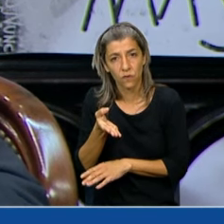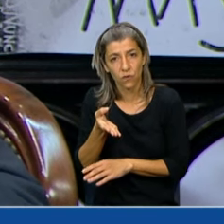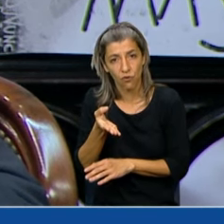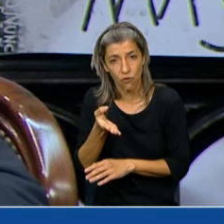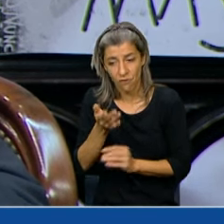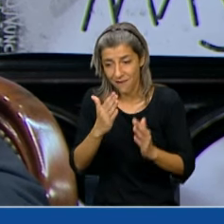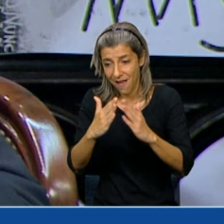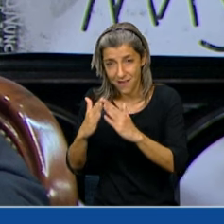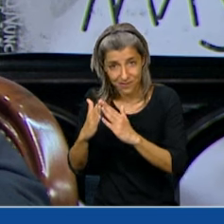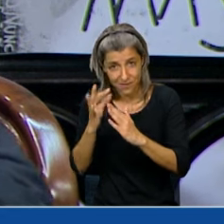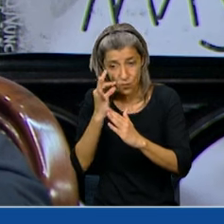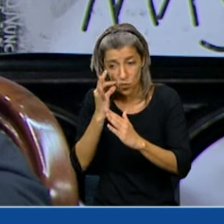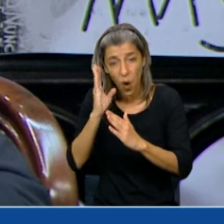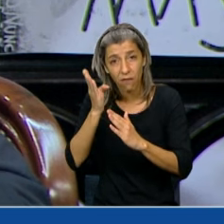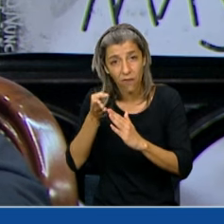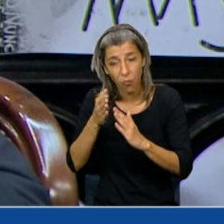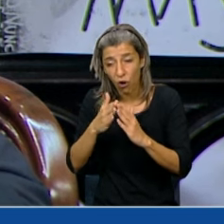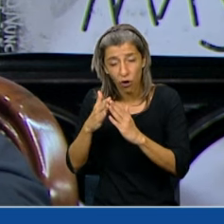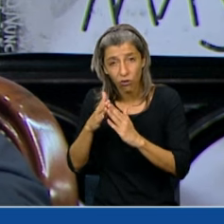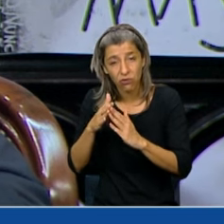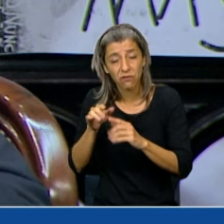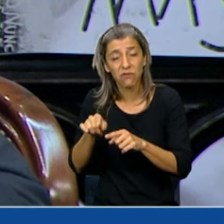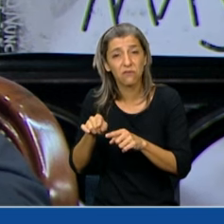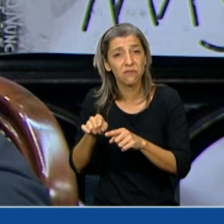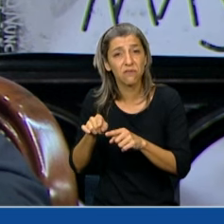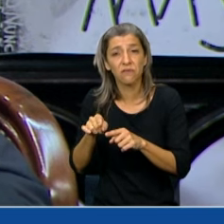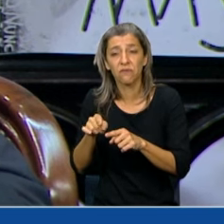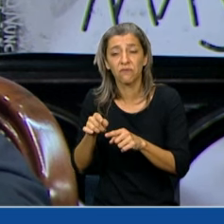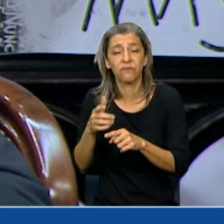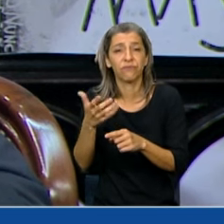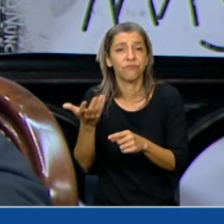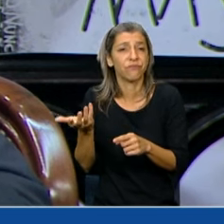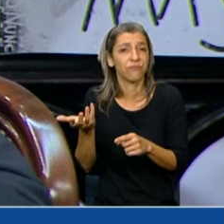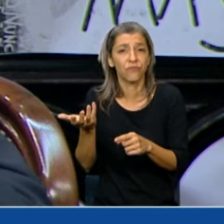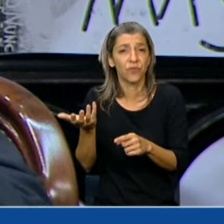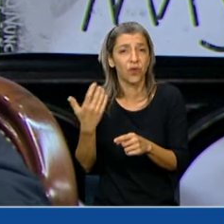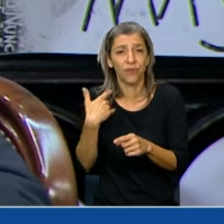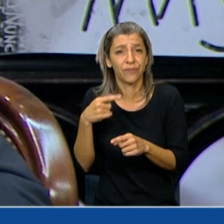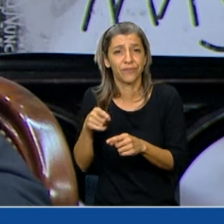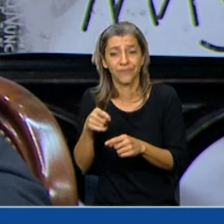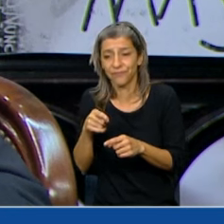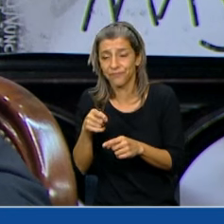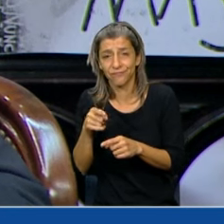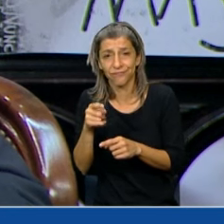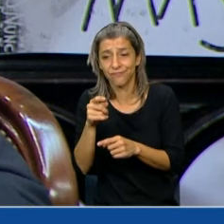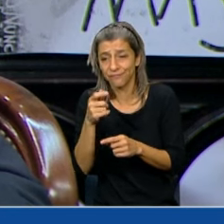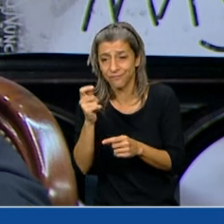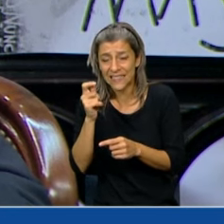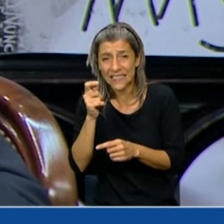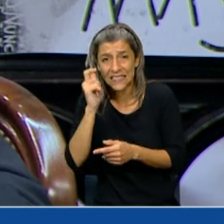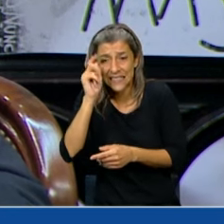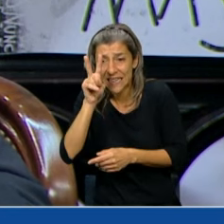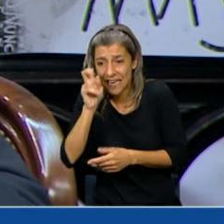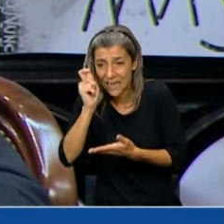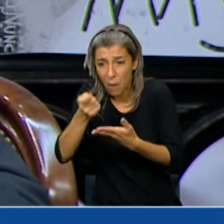hogares que tiene que pedir préstamo para poder pagar los alquileres y hay